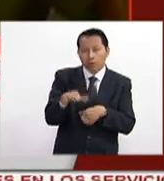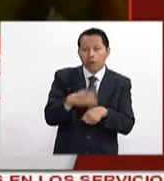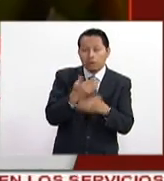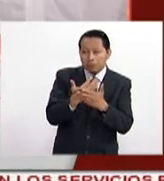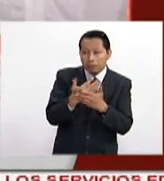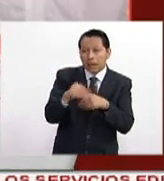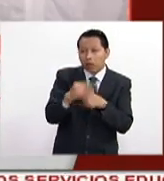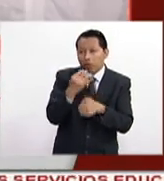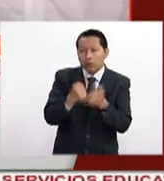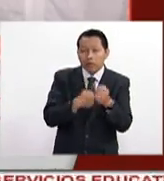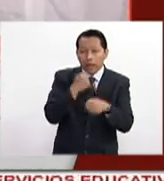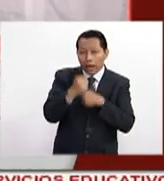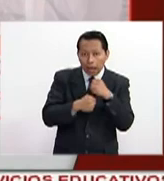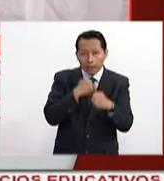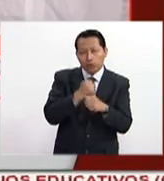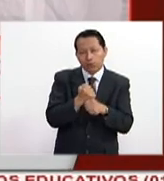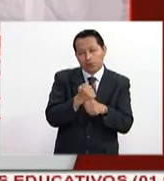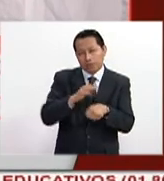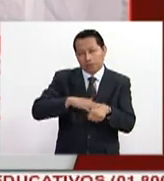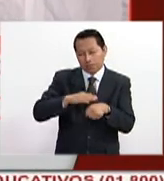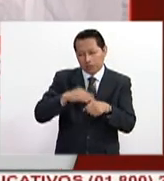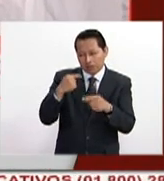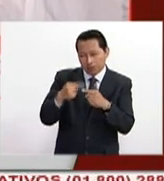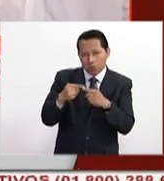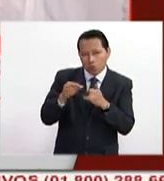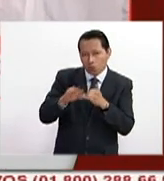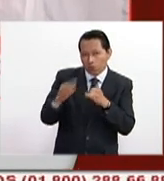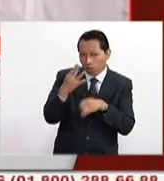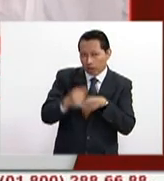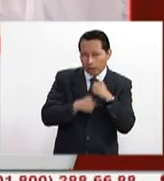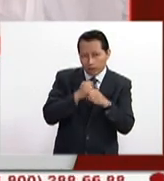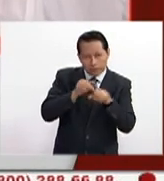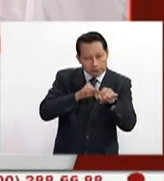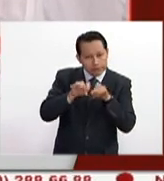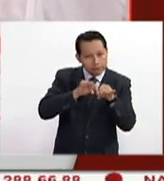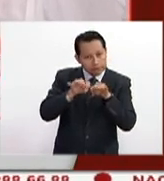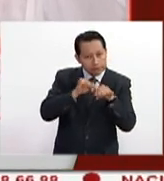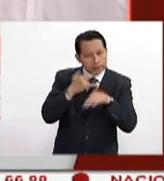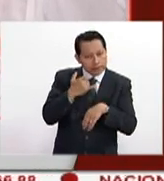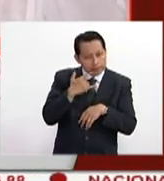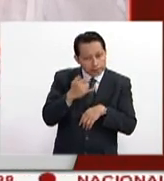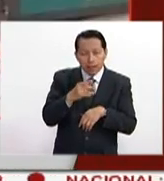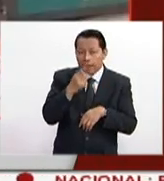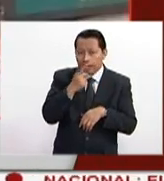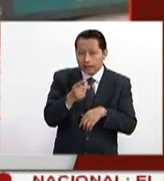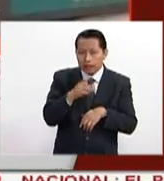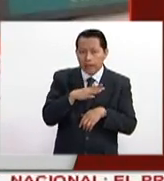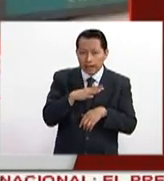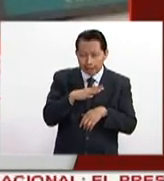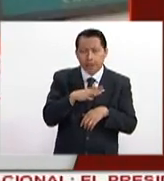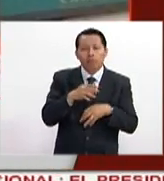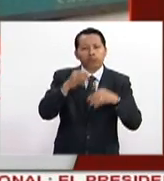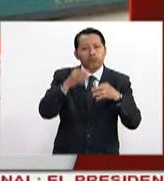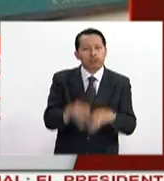4 años estuvimos trabajando intensamente, logramos la denominación de origen del cacao Grijalba por